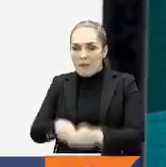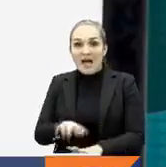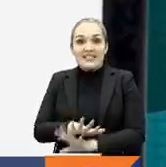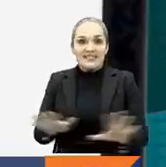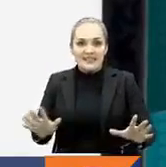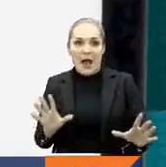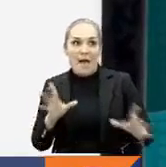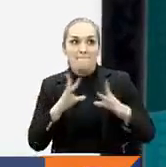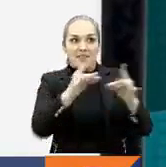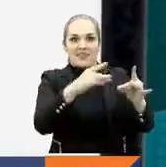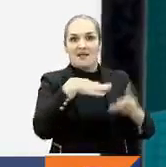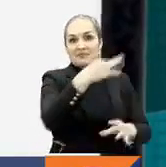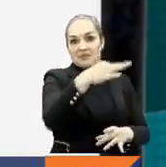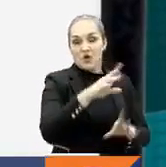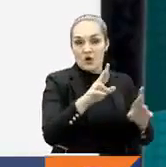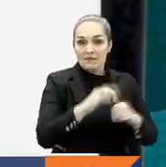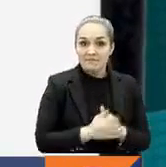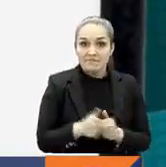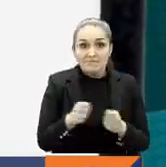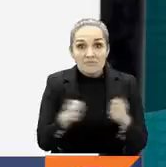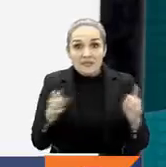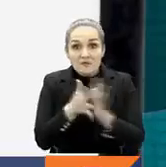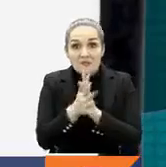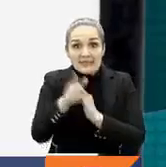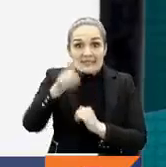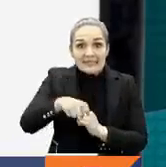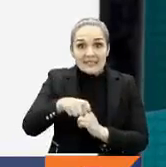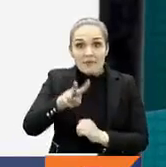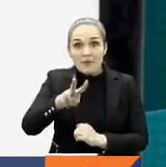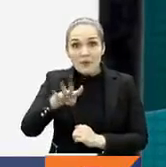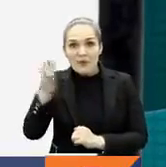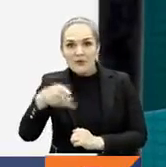si quiere seguir informado 24/7, nos